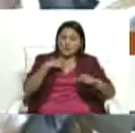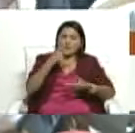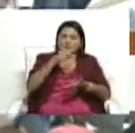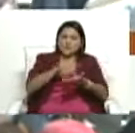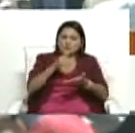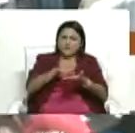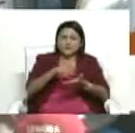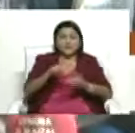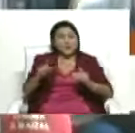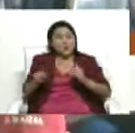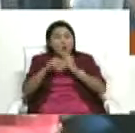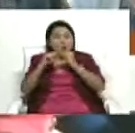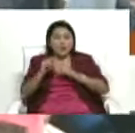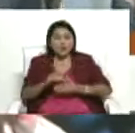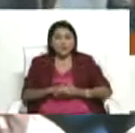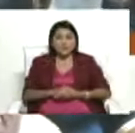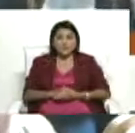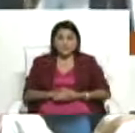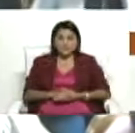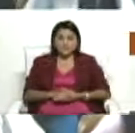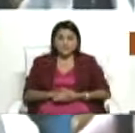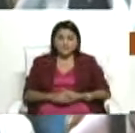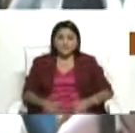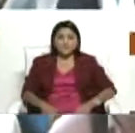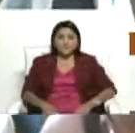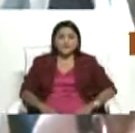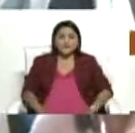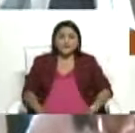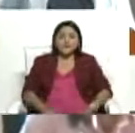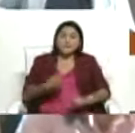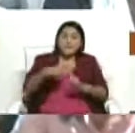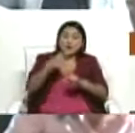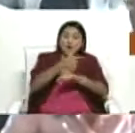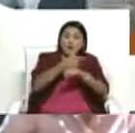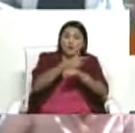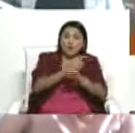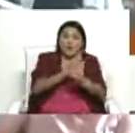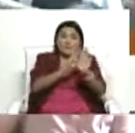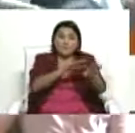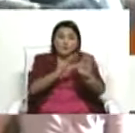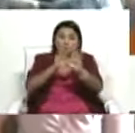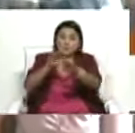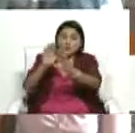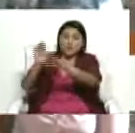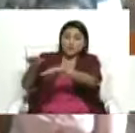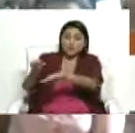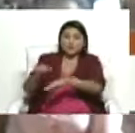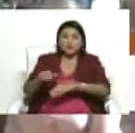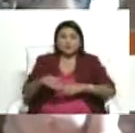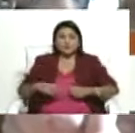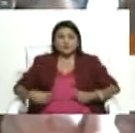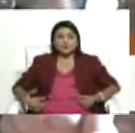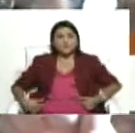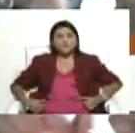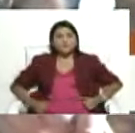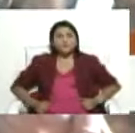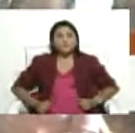participar en igualdad de condiciones y que el Estado favorezca por todos los medios para que